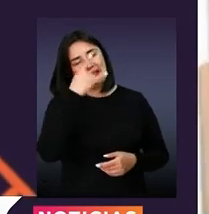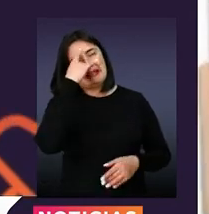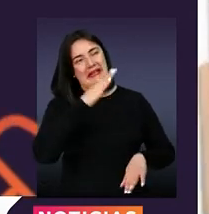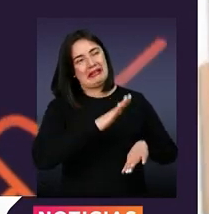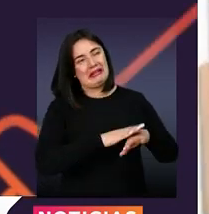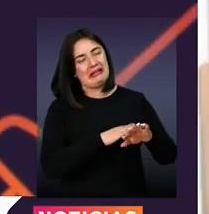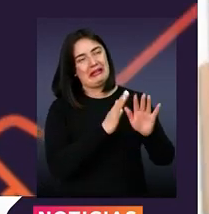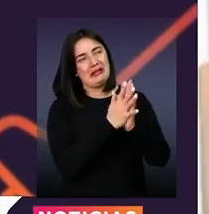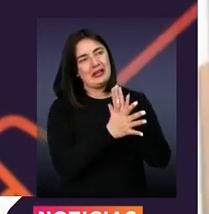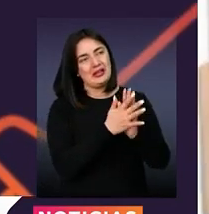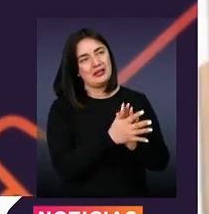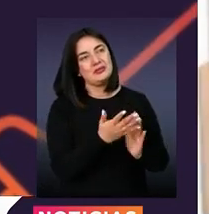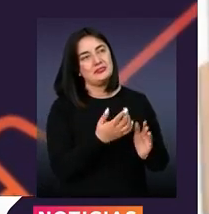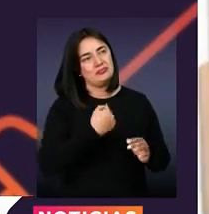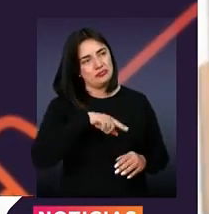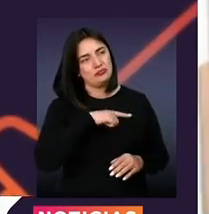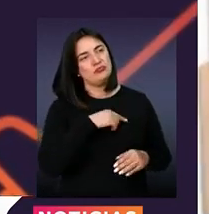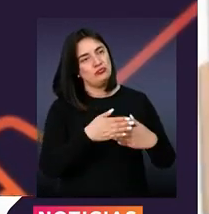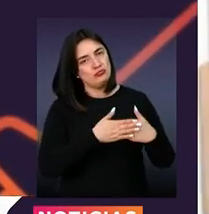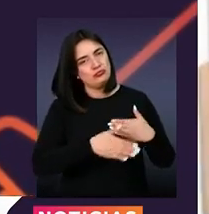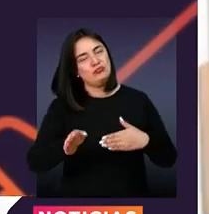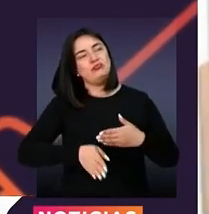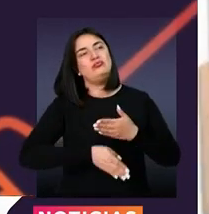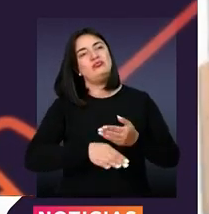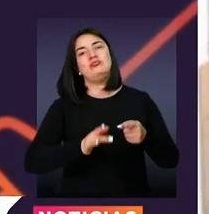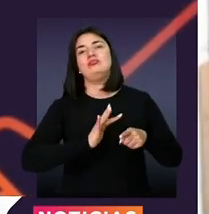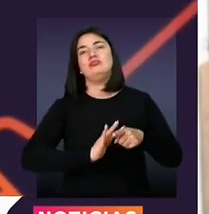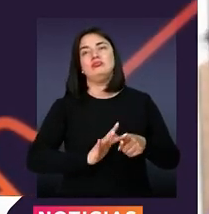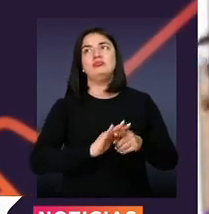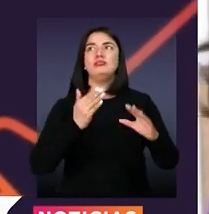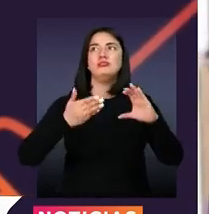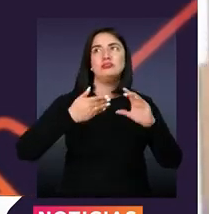que vamos a avanzar en la implementación de la emergencia climática en poco está muchas gracias